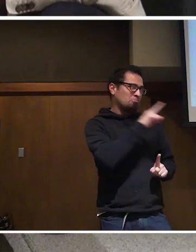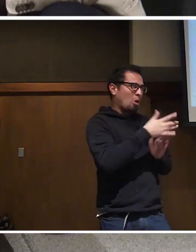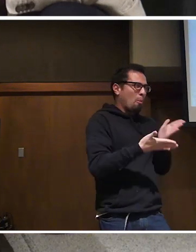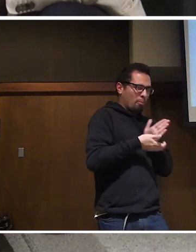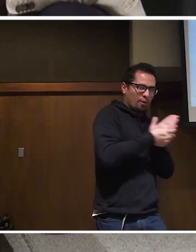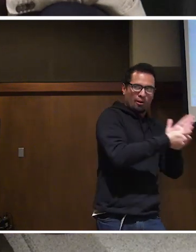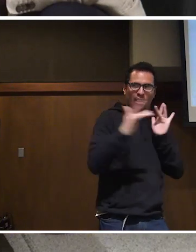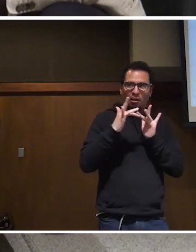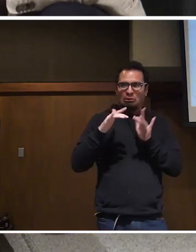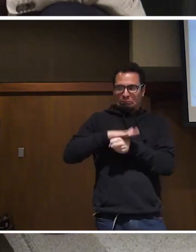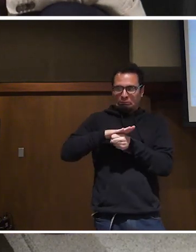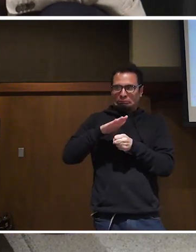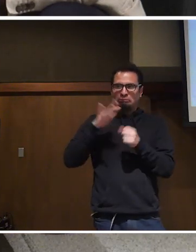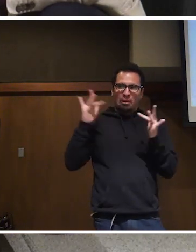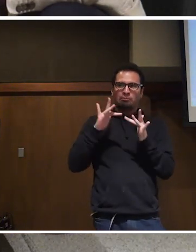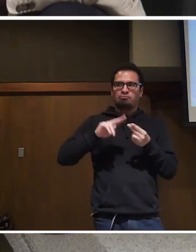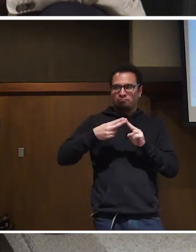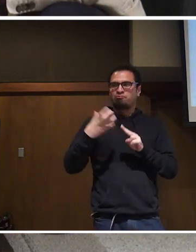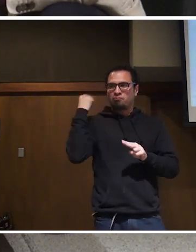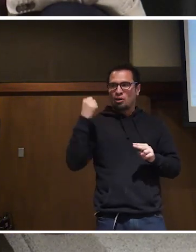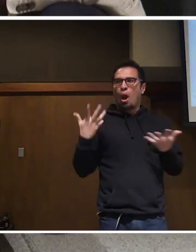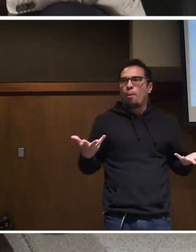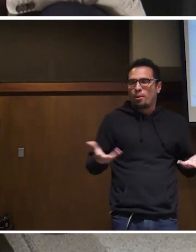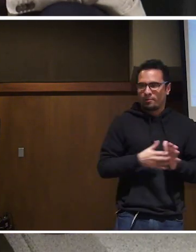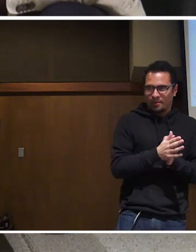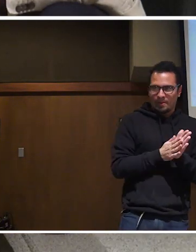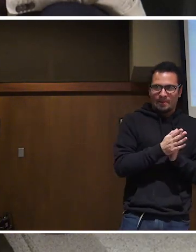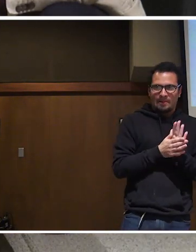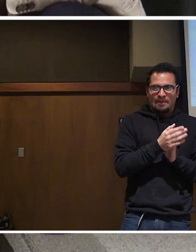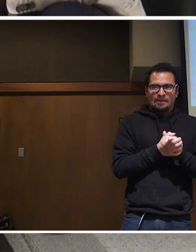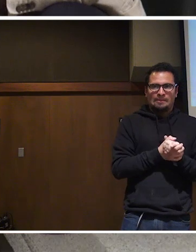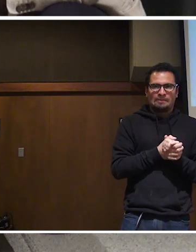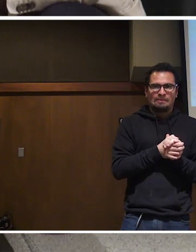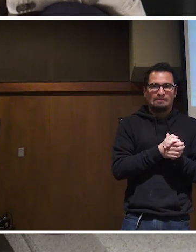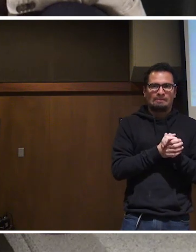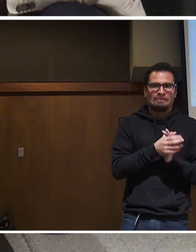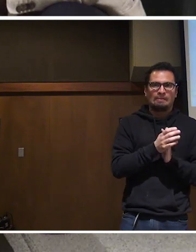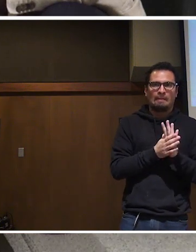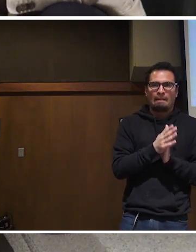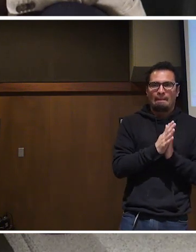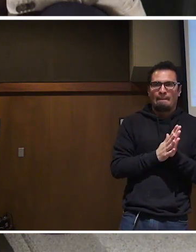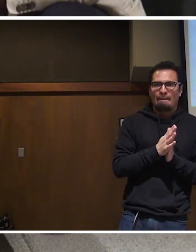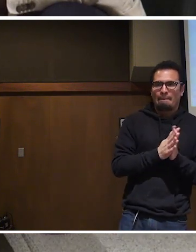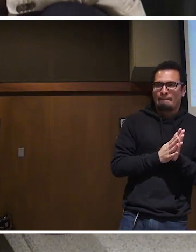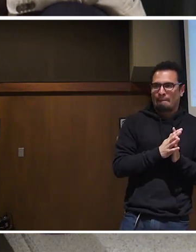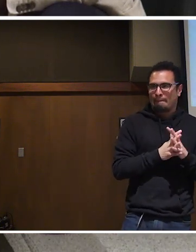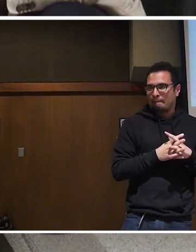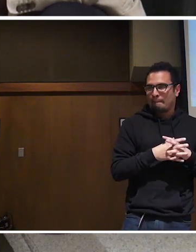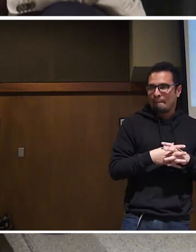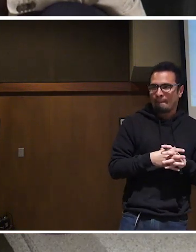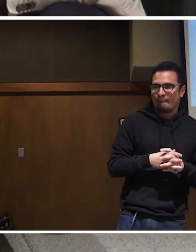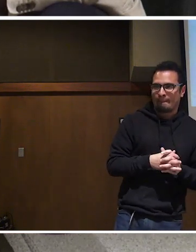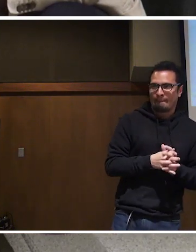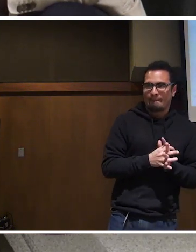de los periódicos de esa época, puede ser que la situación sea la grabación de esos videos o que esos videos sean parte